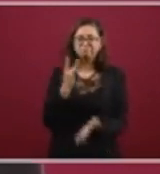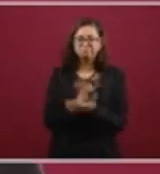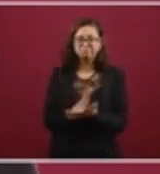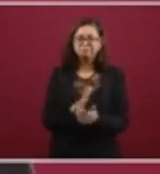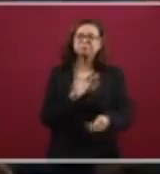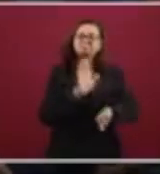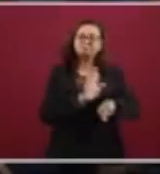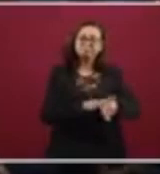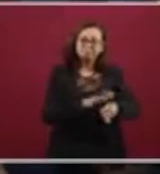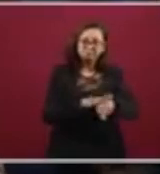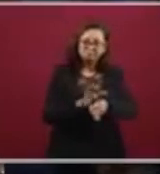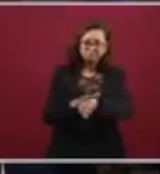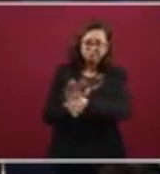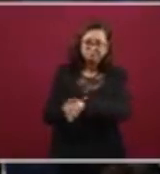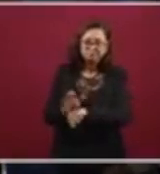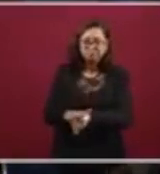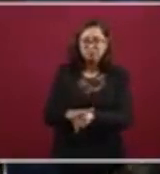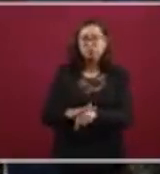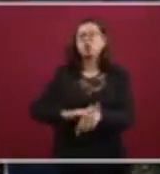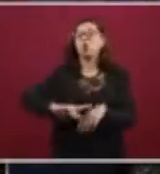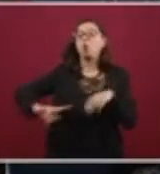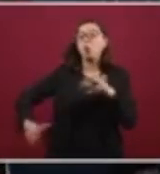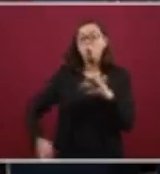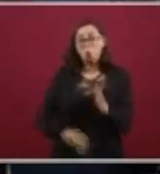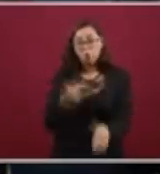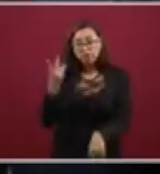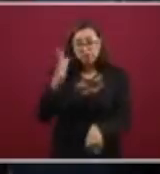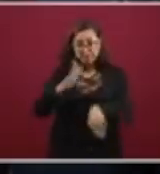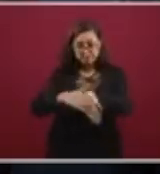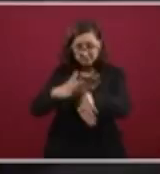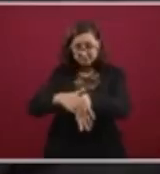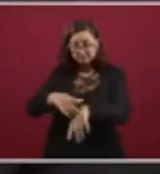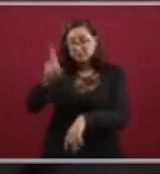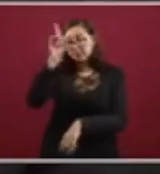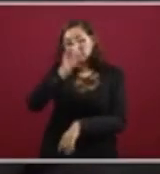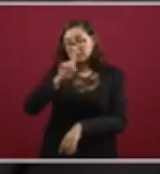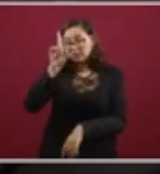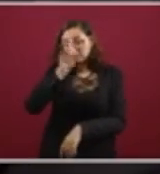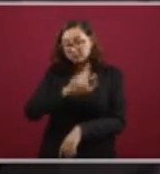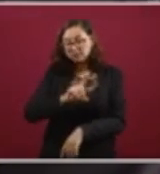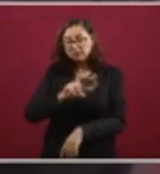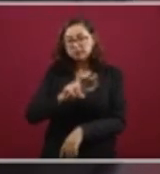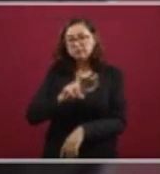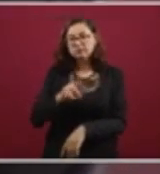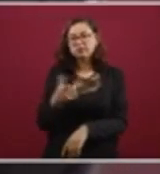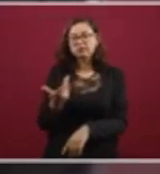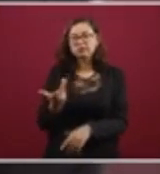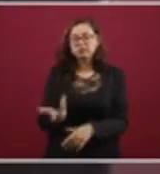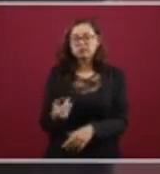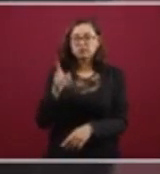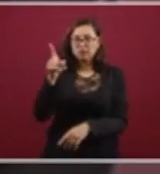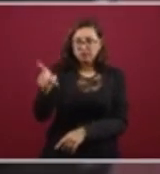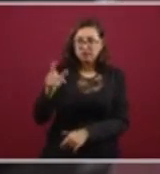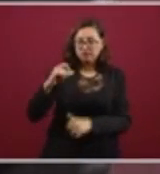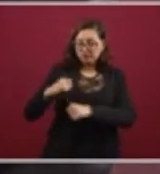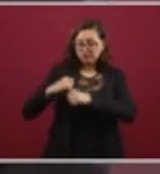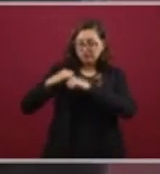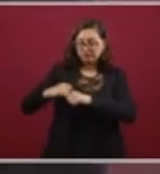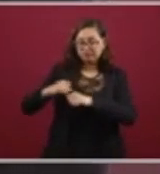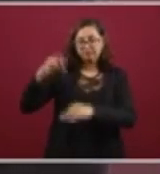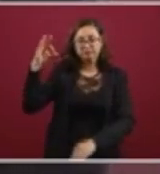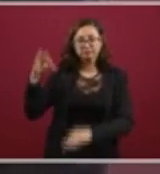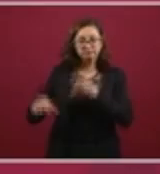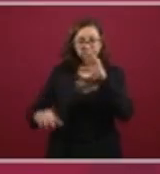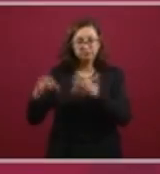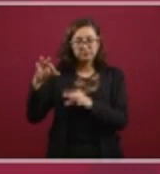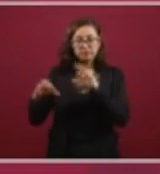llamo, exhorto a que en el mismo Poder Judicial se